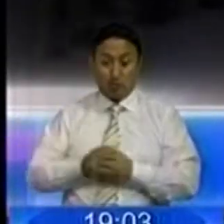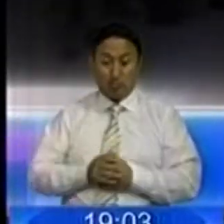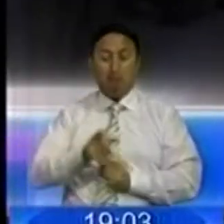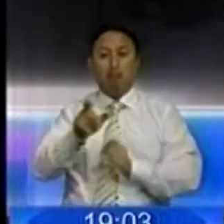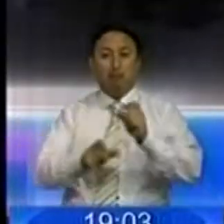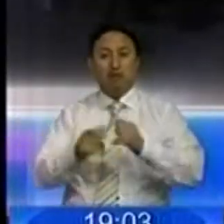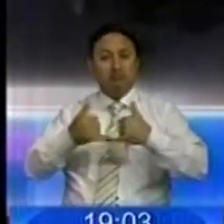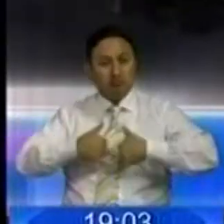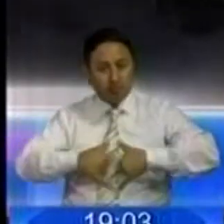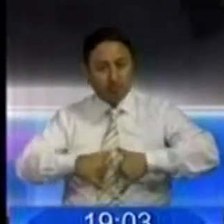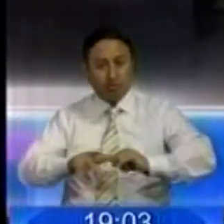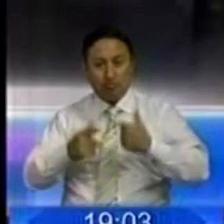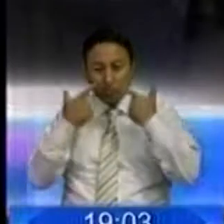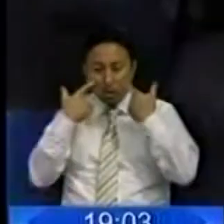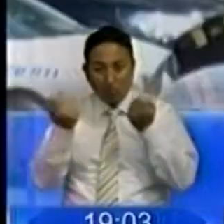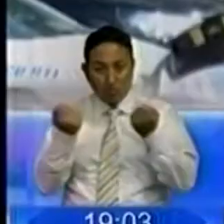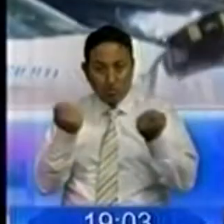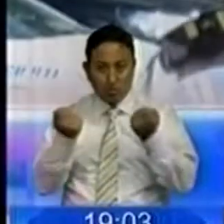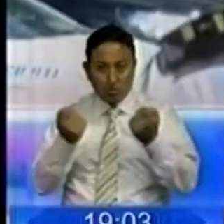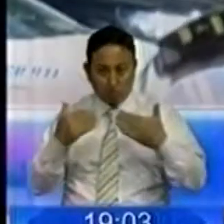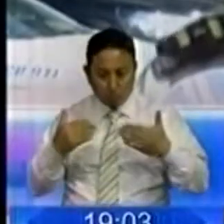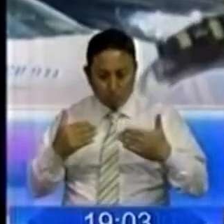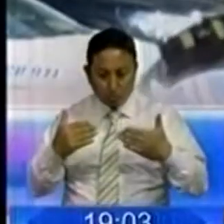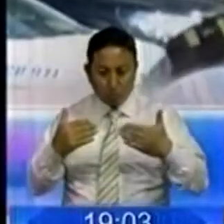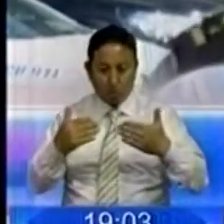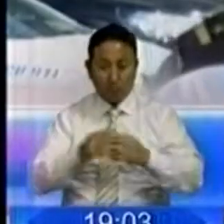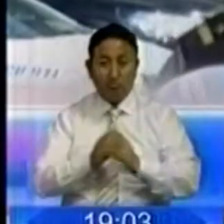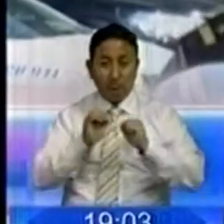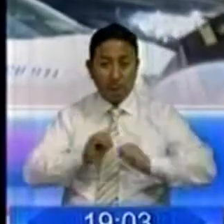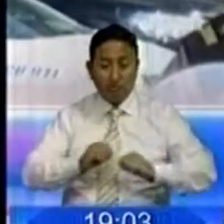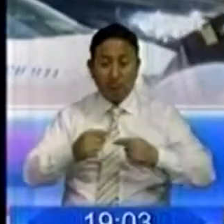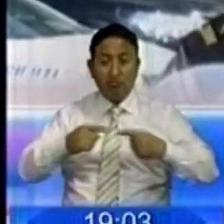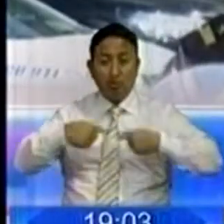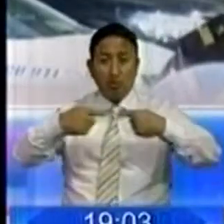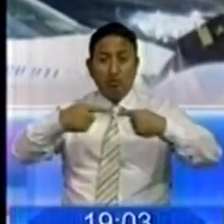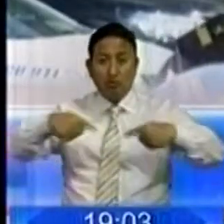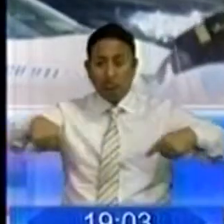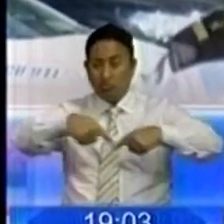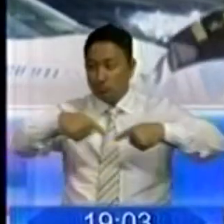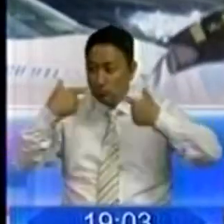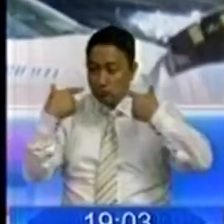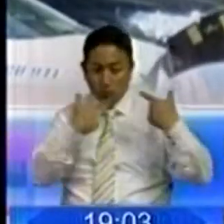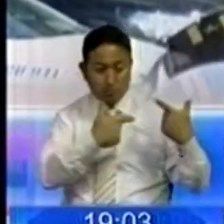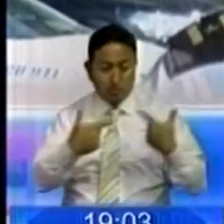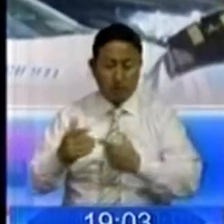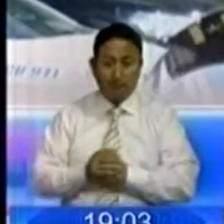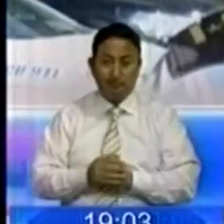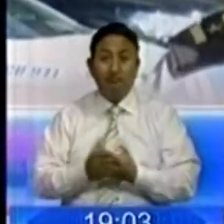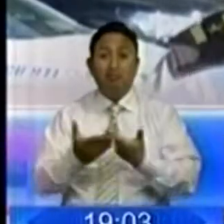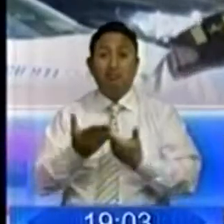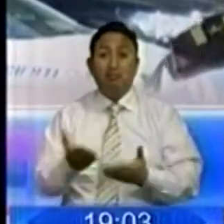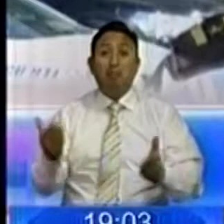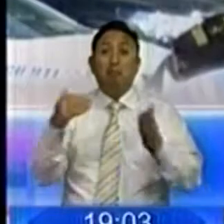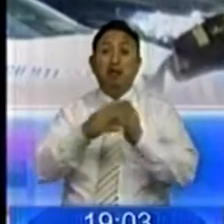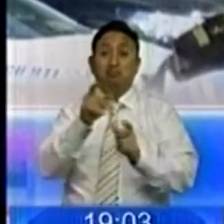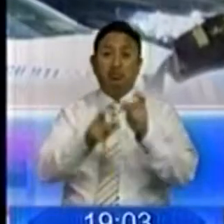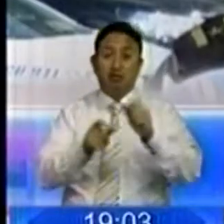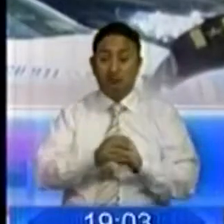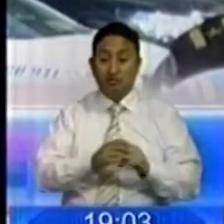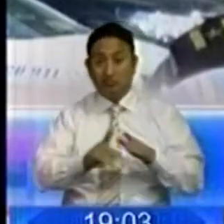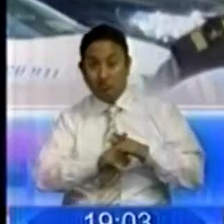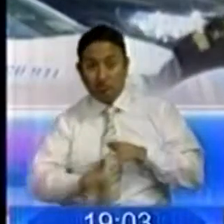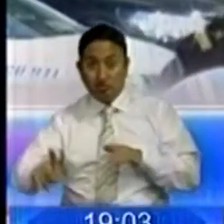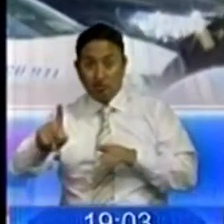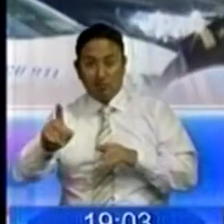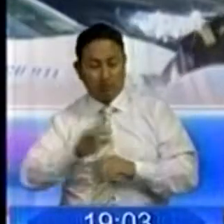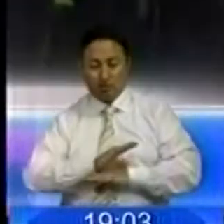el servicio en ese lugar se hace patrullaje en las vías principales a fin de evitar de que puedan traslado a estos